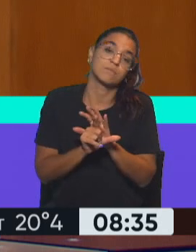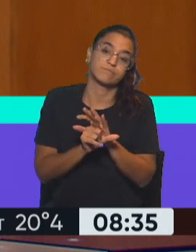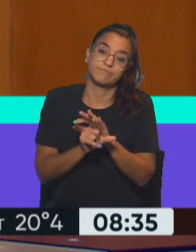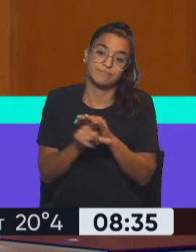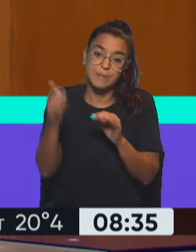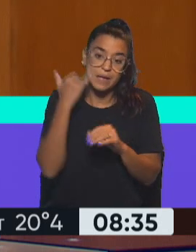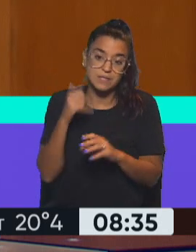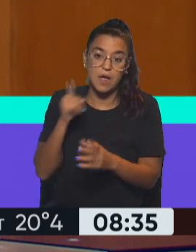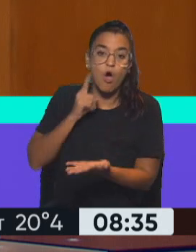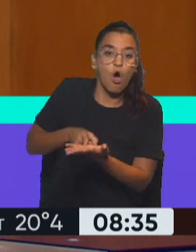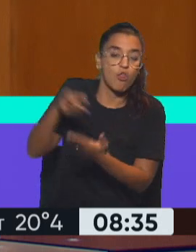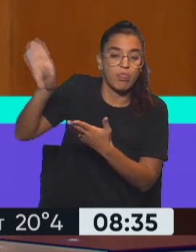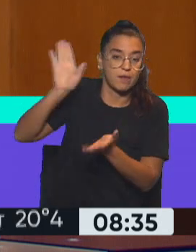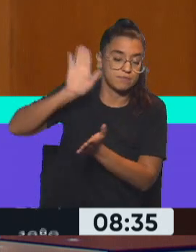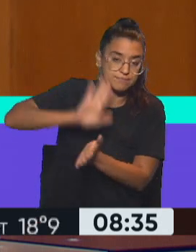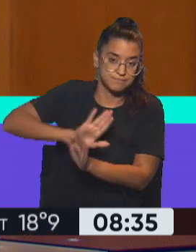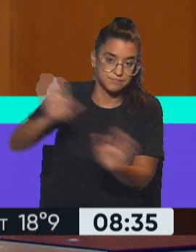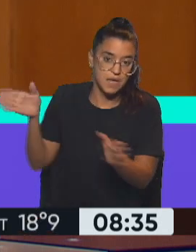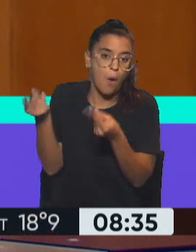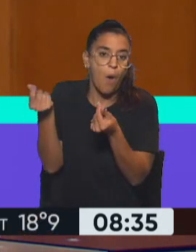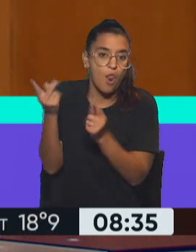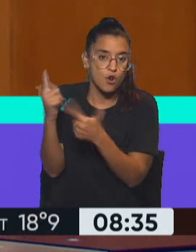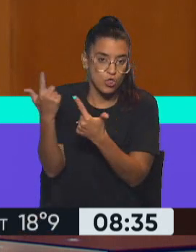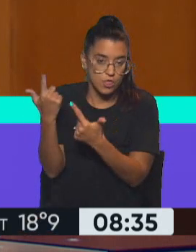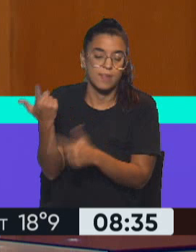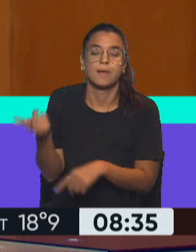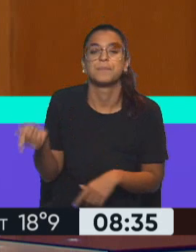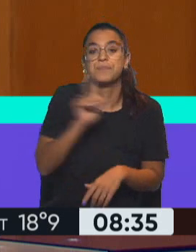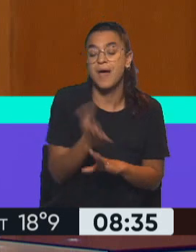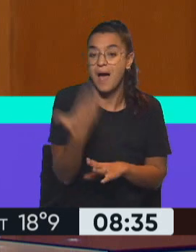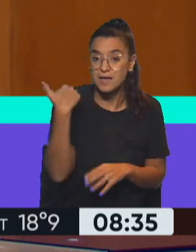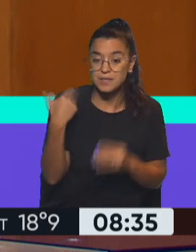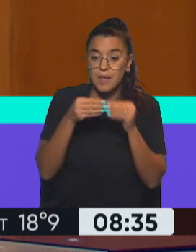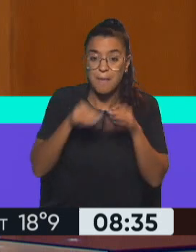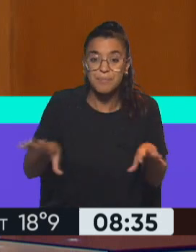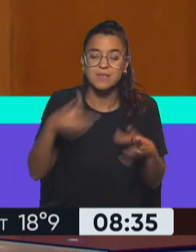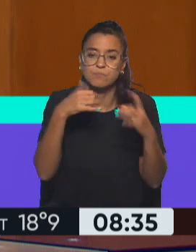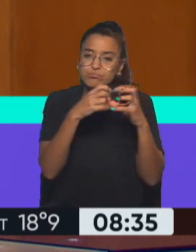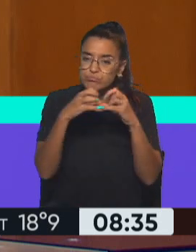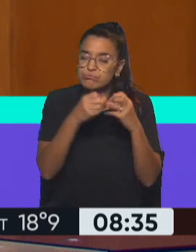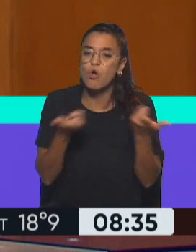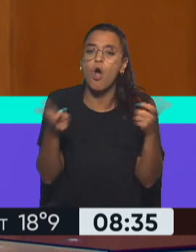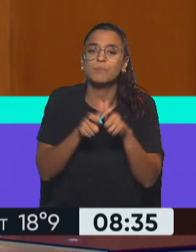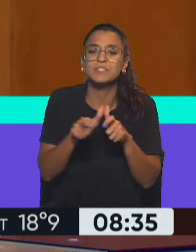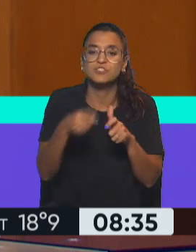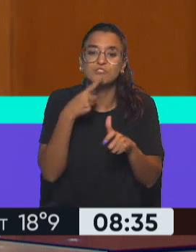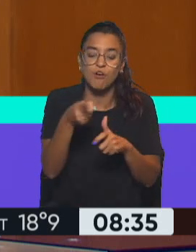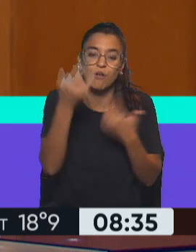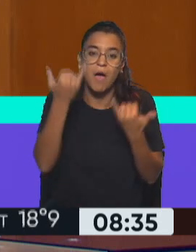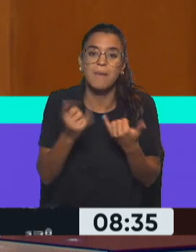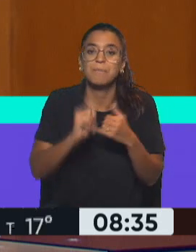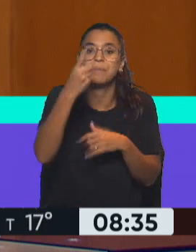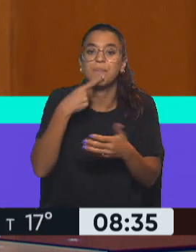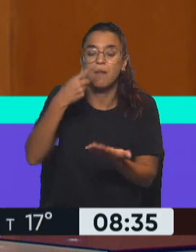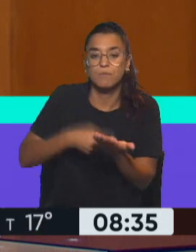aquella orden de la corte suprema ayer se comenzó a discutir en comisión y hubo un primer